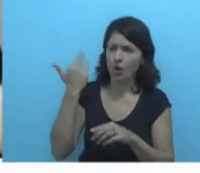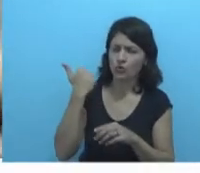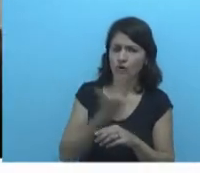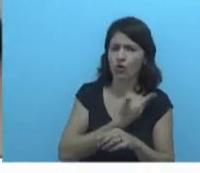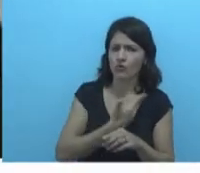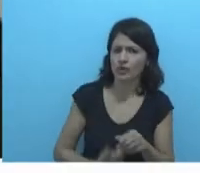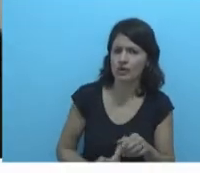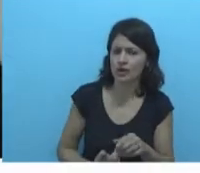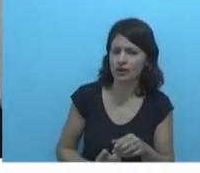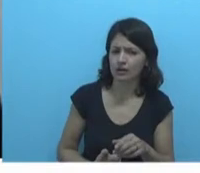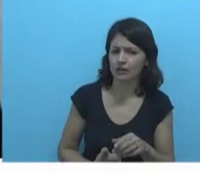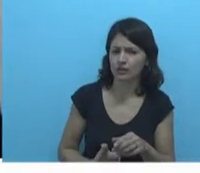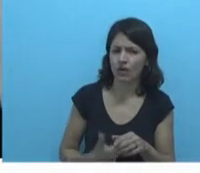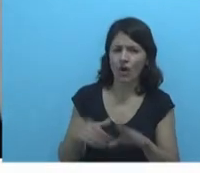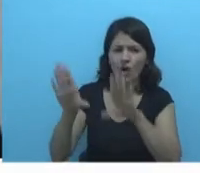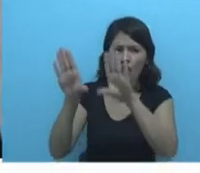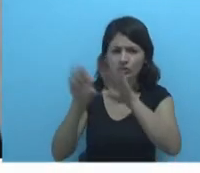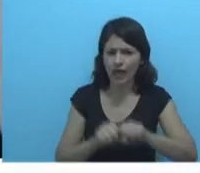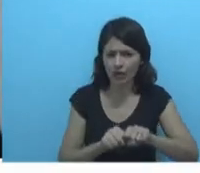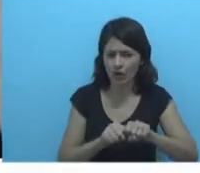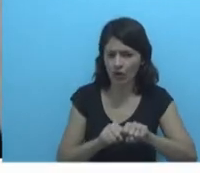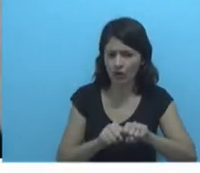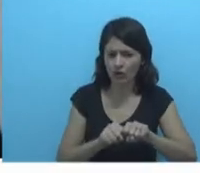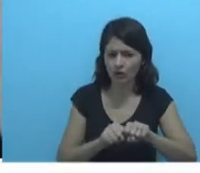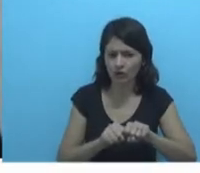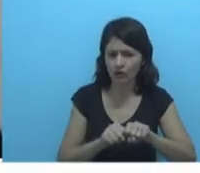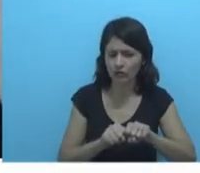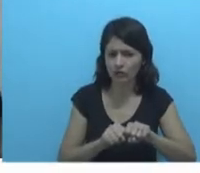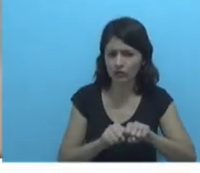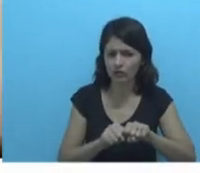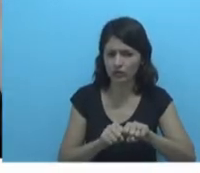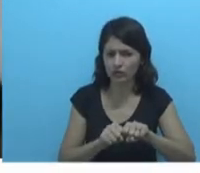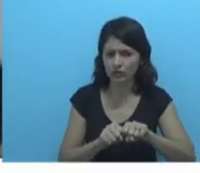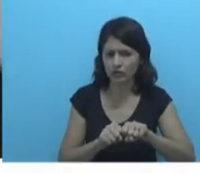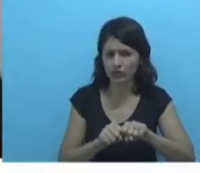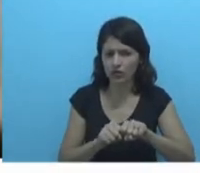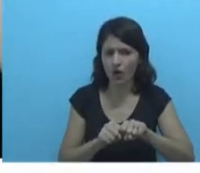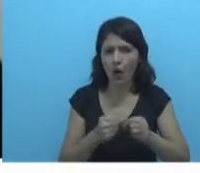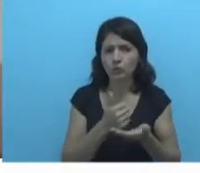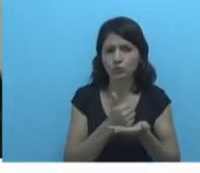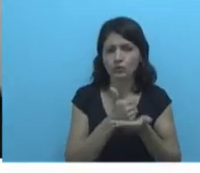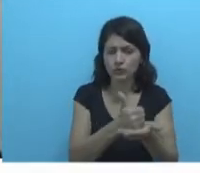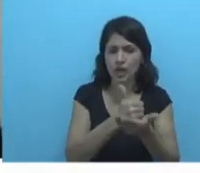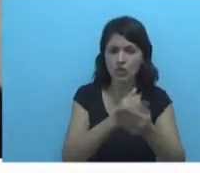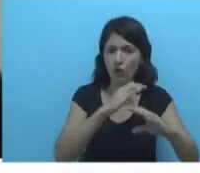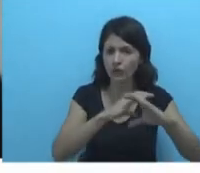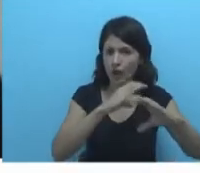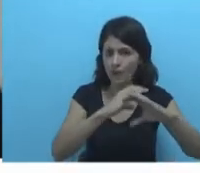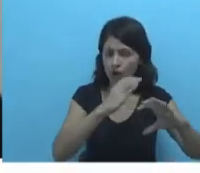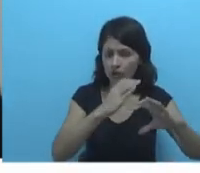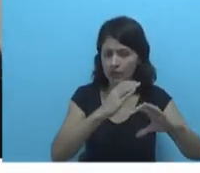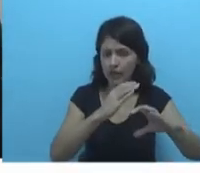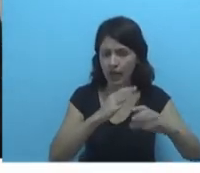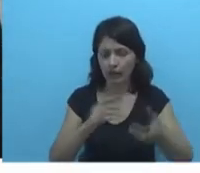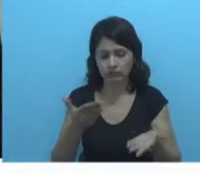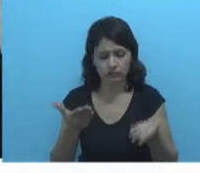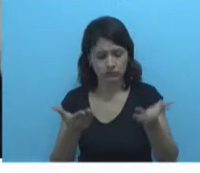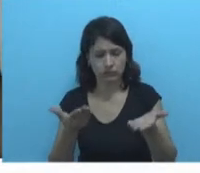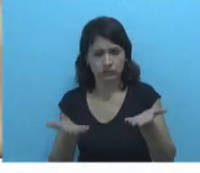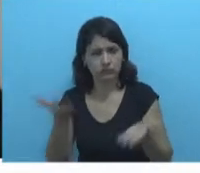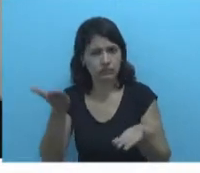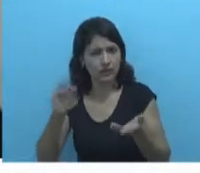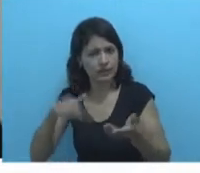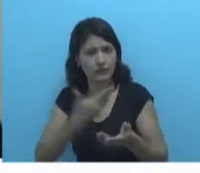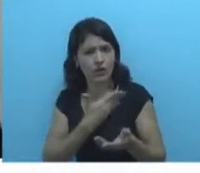sacado los fondos para del transporte, para el subsidio del transporte, y este gobierno que los